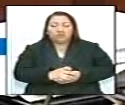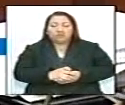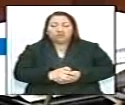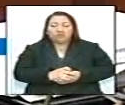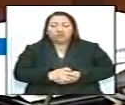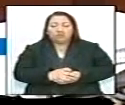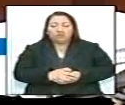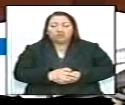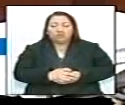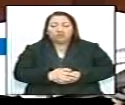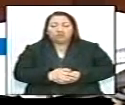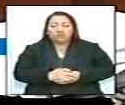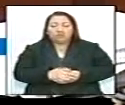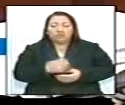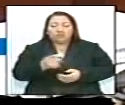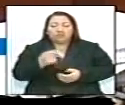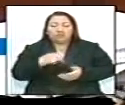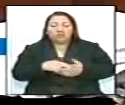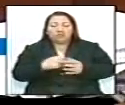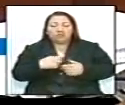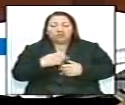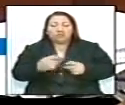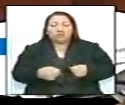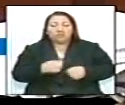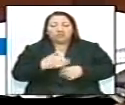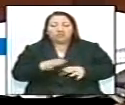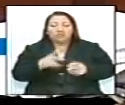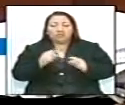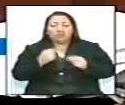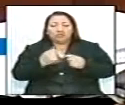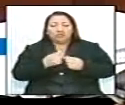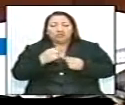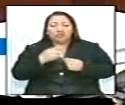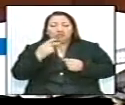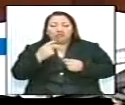está manejando como si fuese la chacra de algunos partidos.